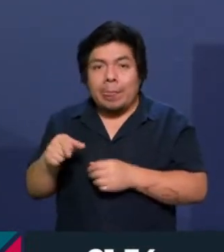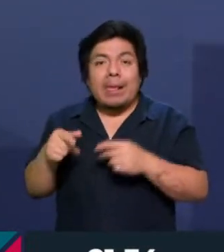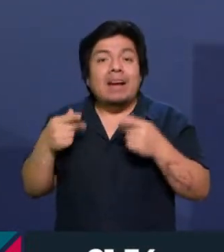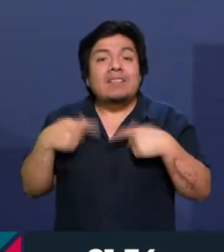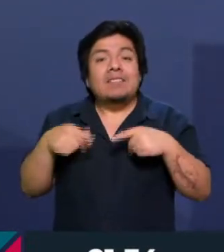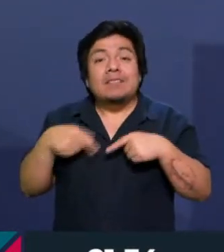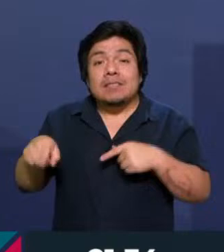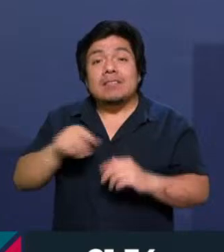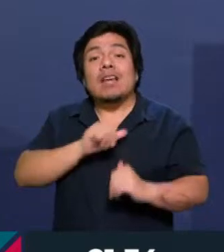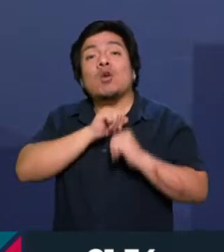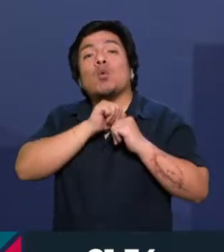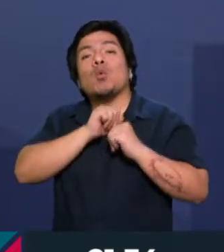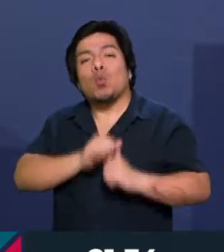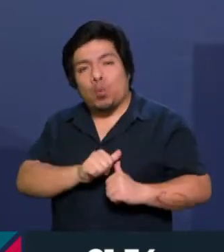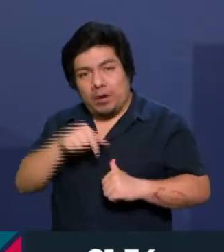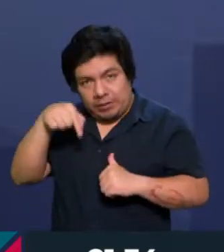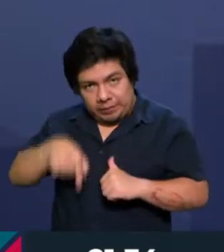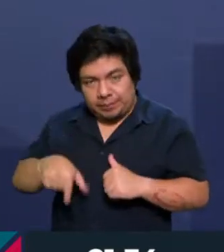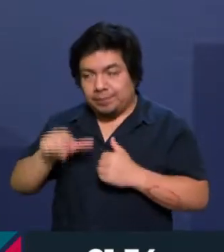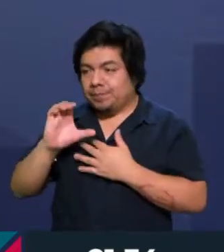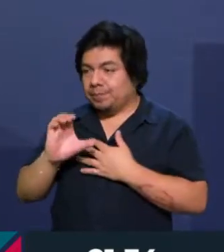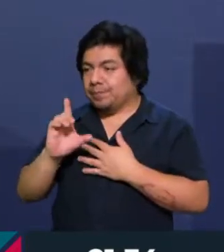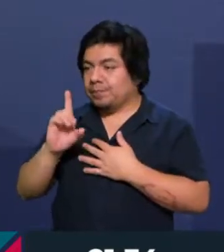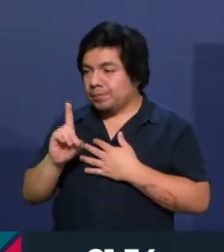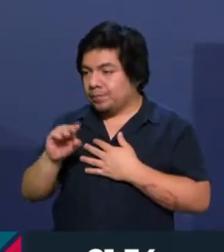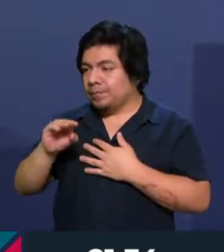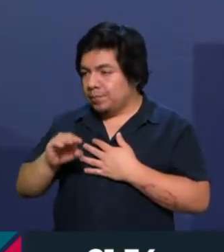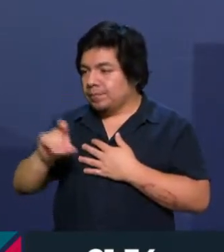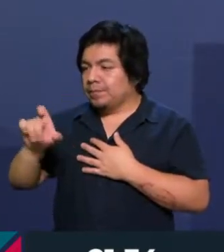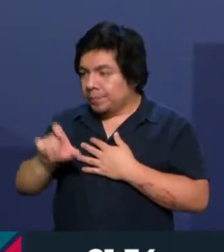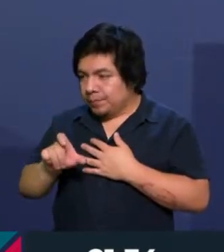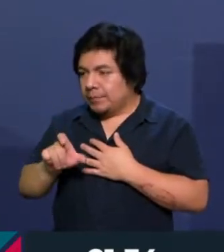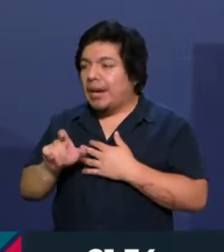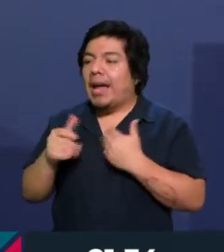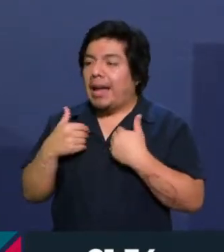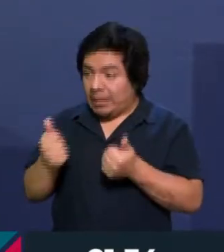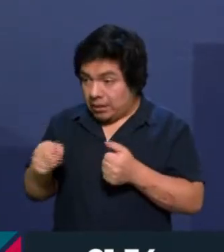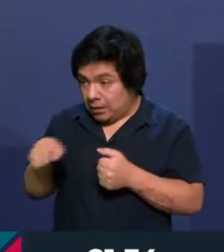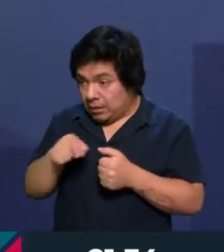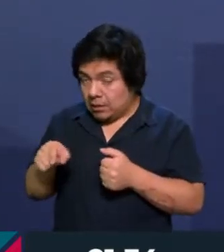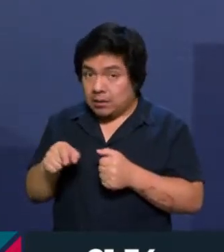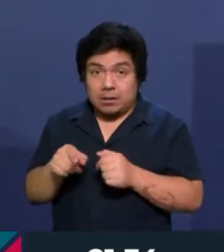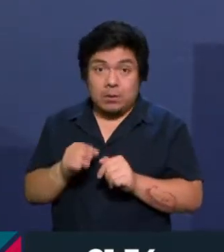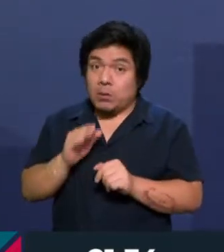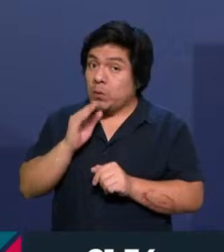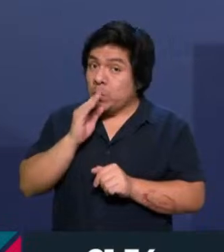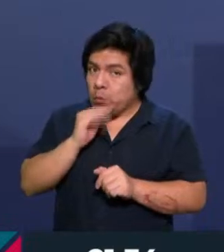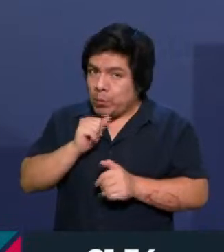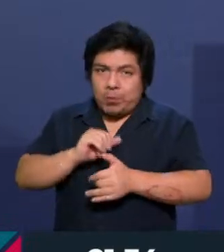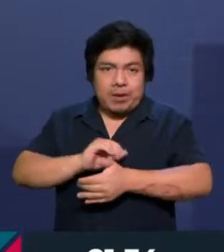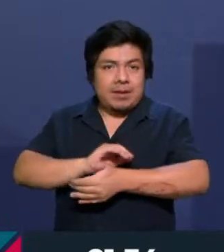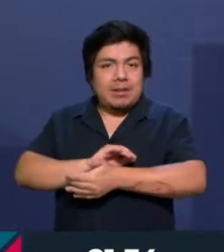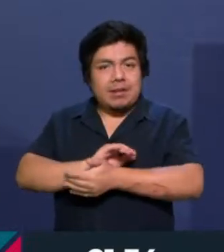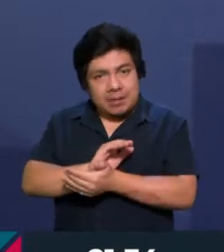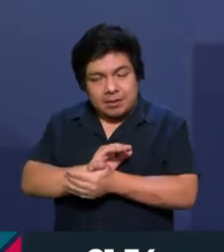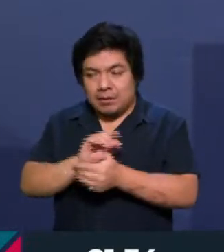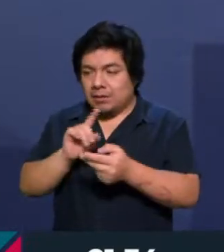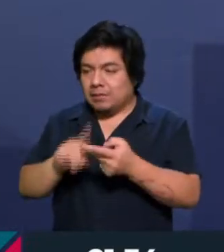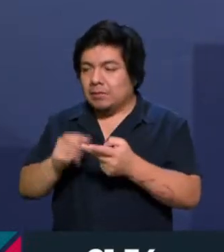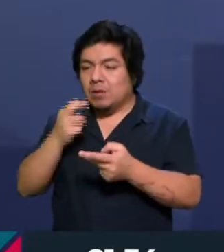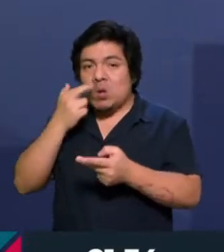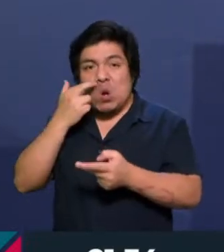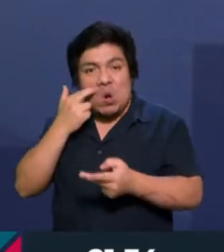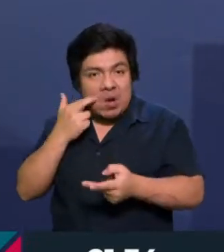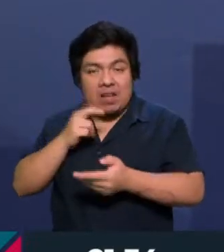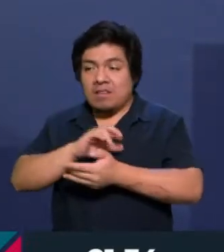los funcionarios de la Ciudad de México entiendan que no pueden ni discriminar, ni racializar a